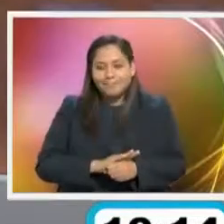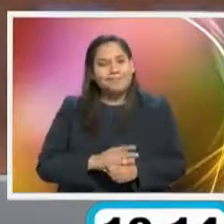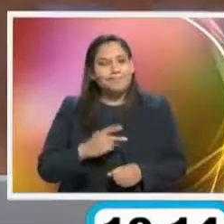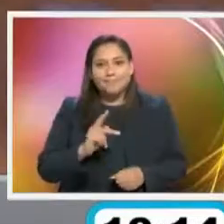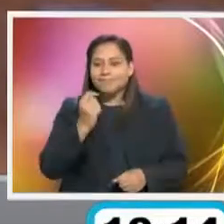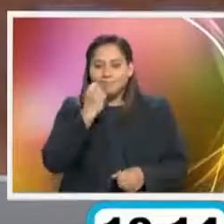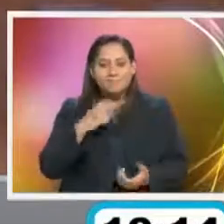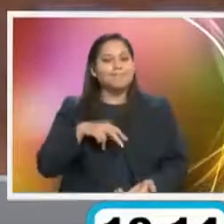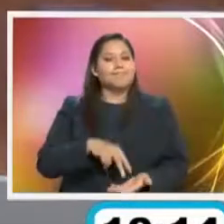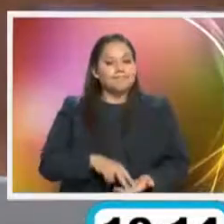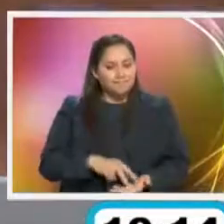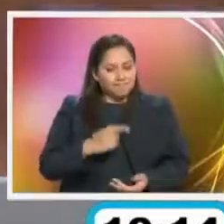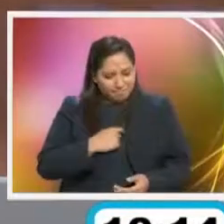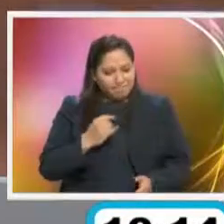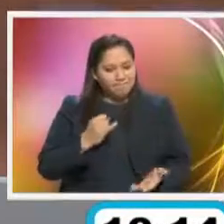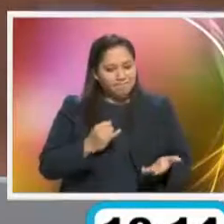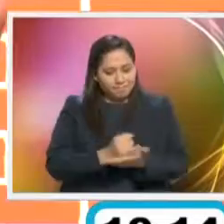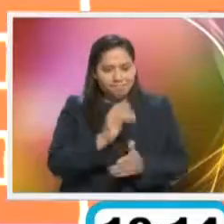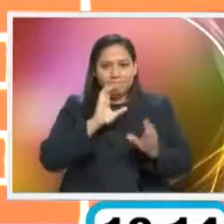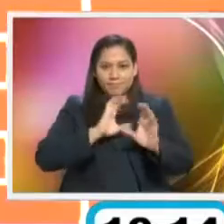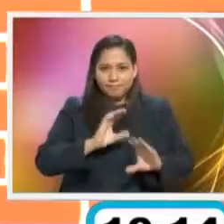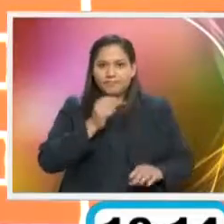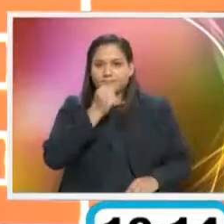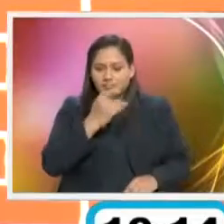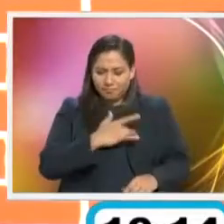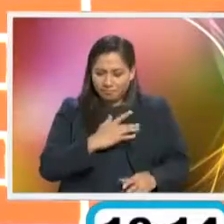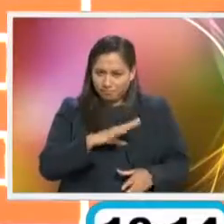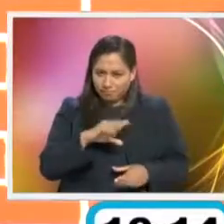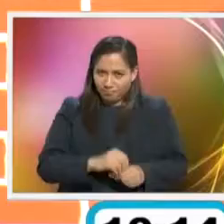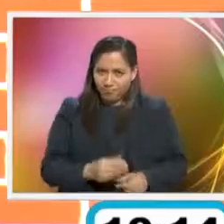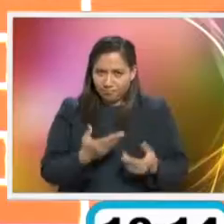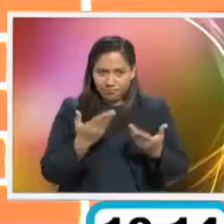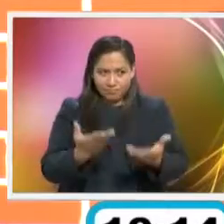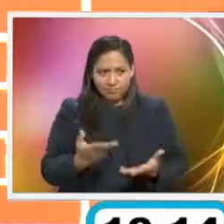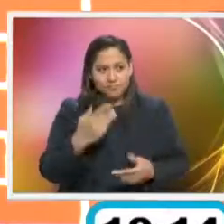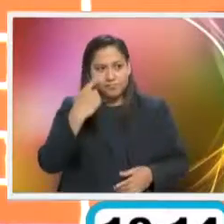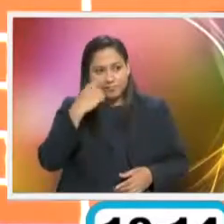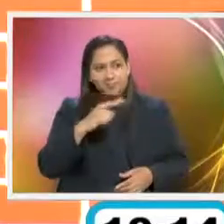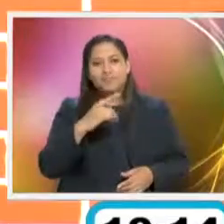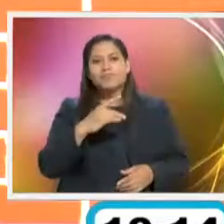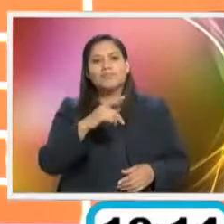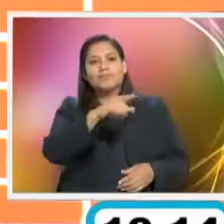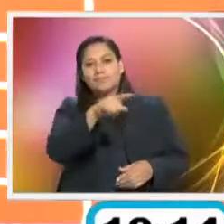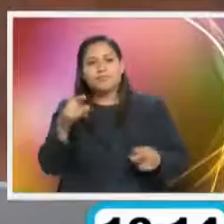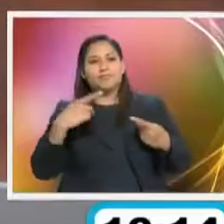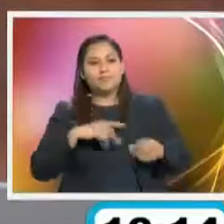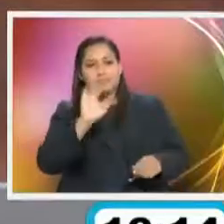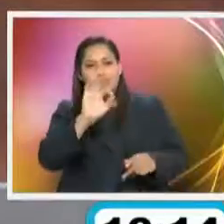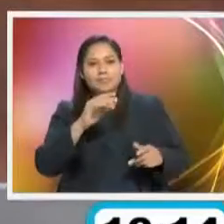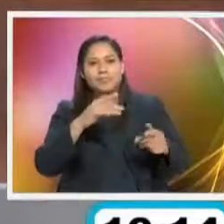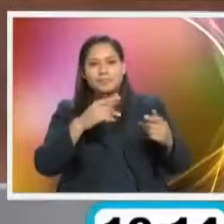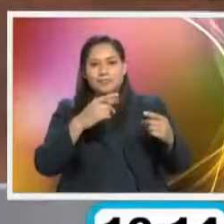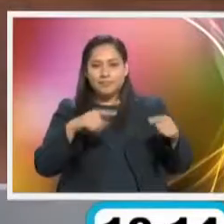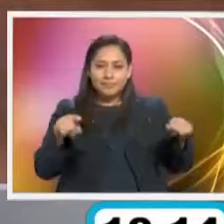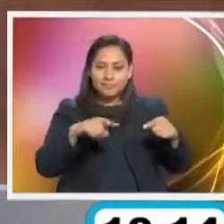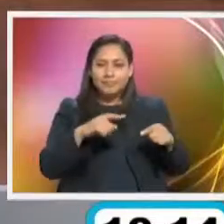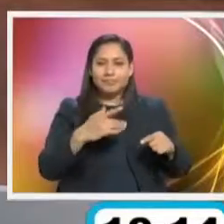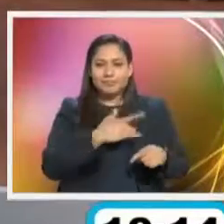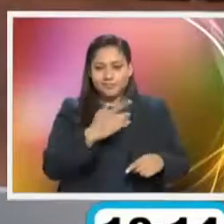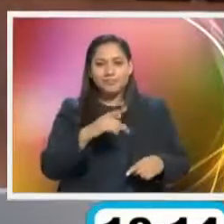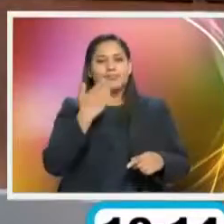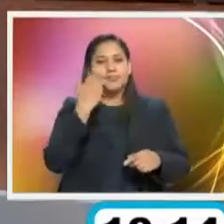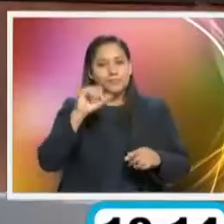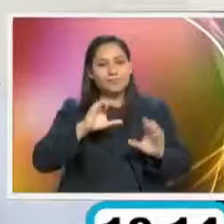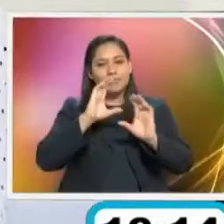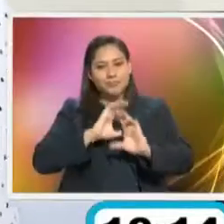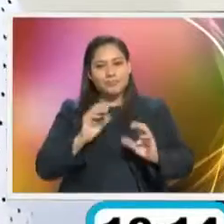ya estoy aquí, voy a disfrutarlo, voy a cantar con el corazón y pues a tratar de enamorar a este público. Oye, queremos que nos cantes el día de hoy con el corazón y el día